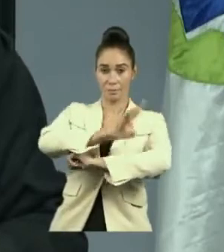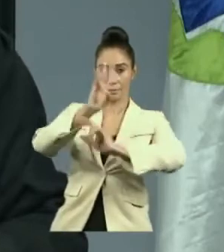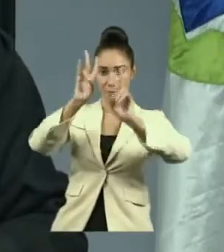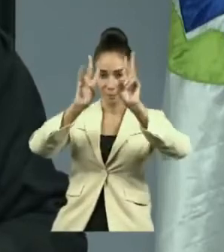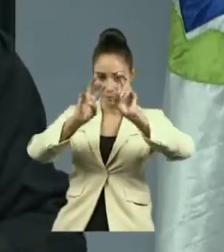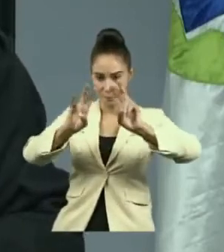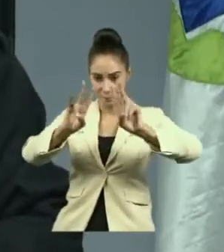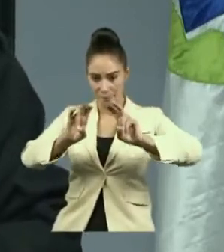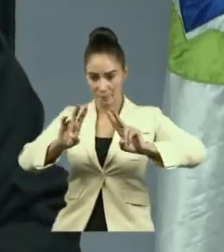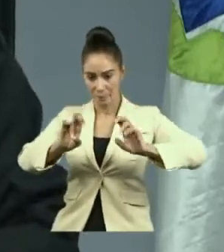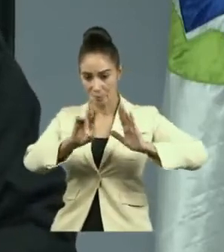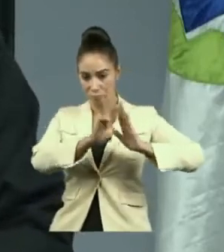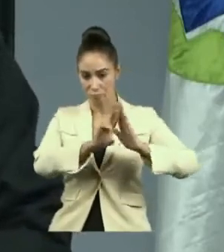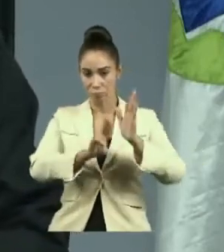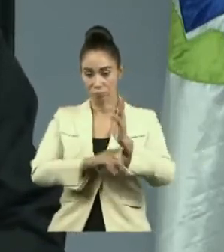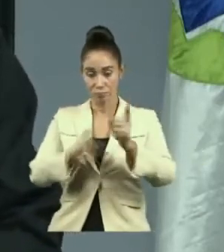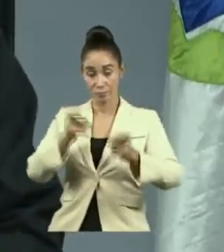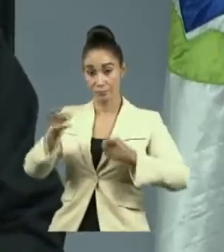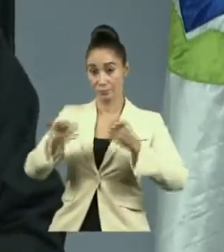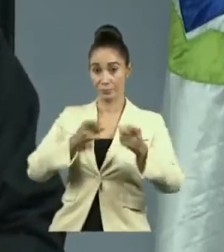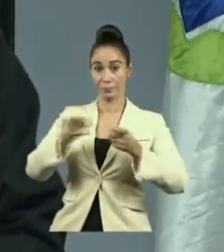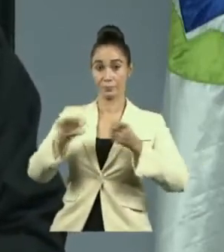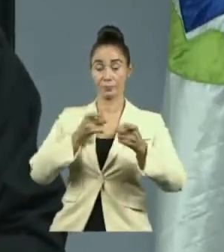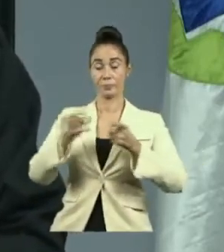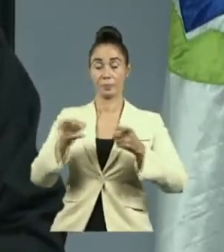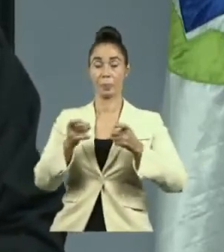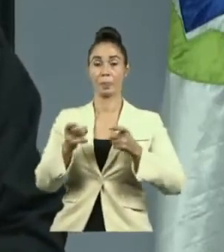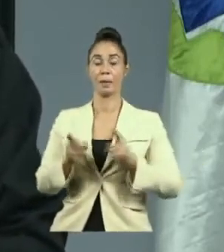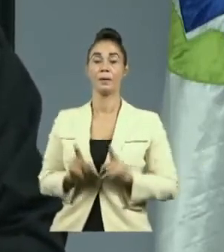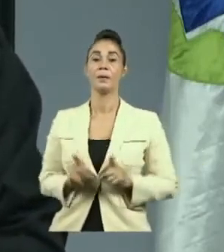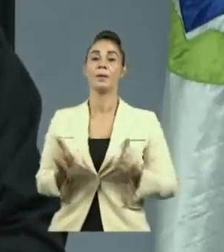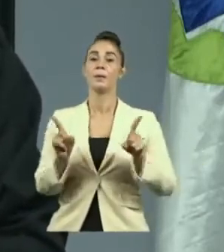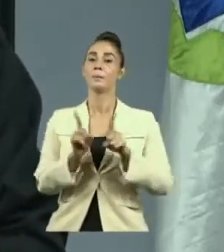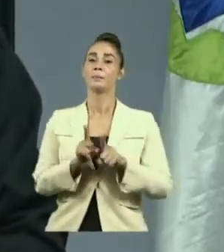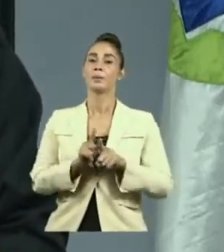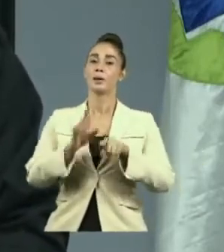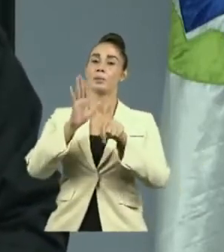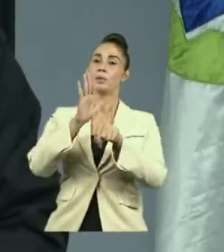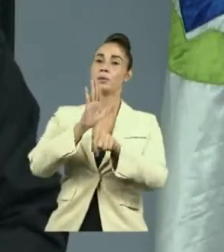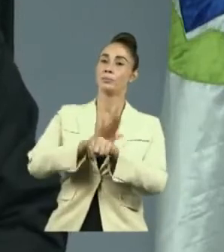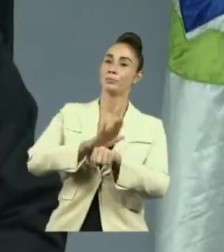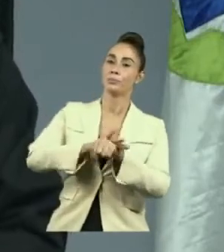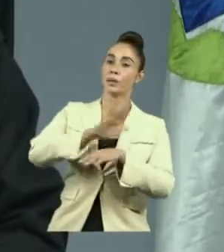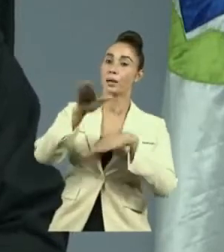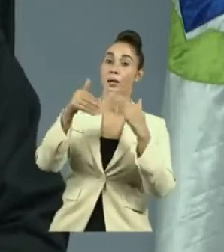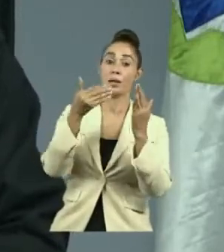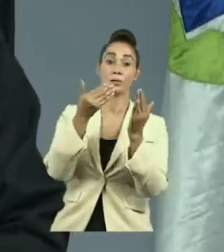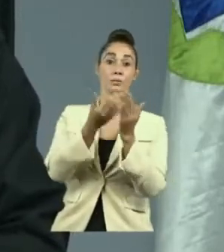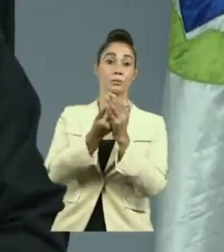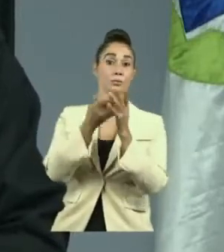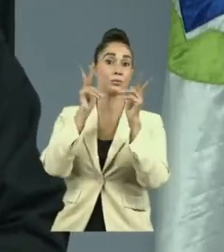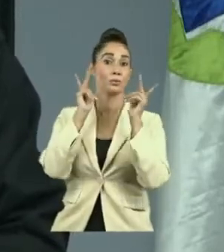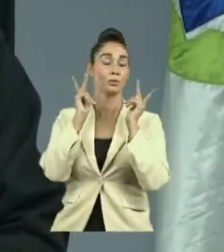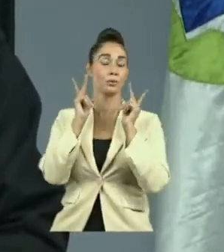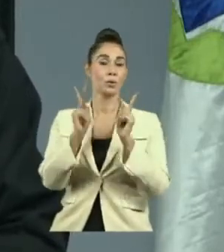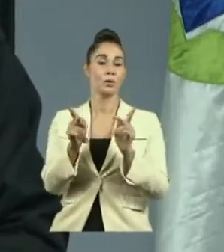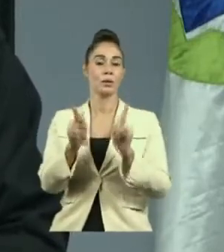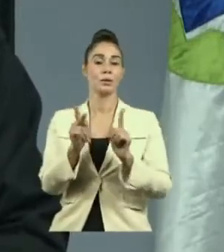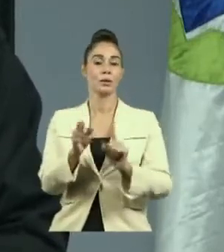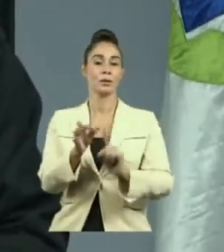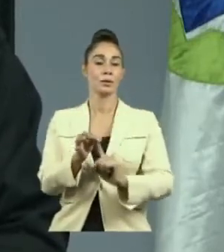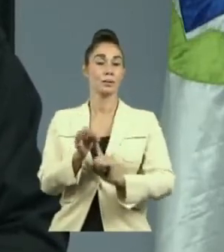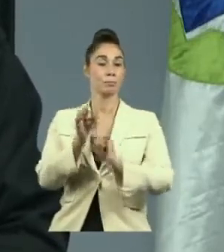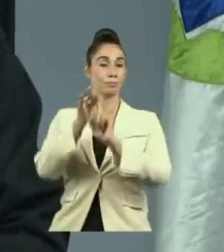queremos igualmente llamar a toda la población especialmente de la provincia